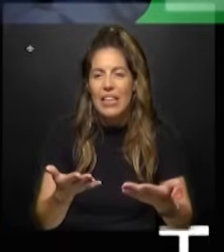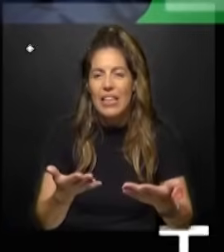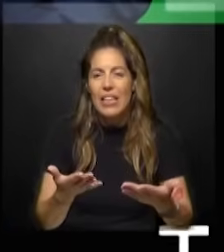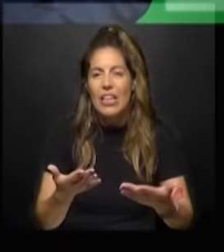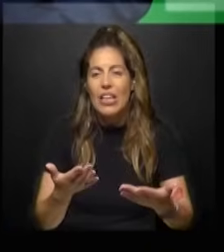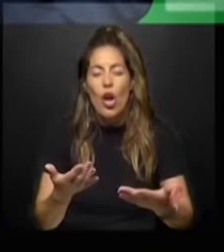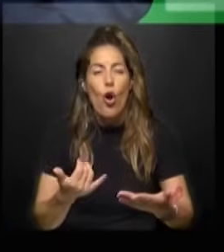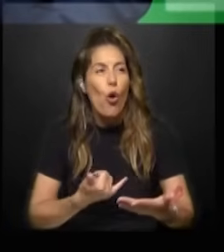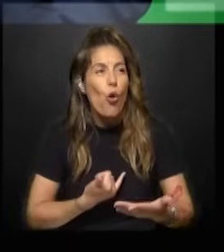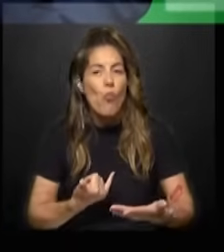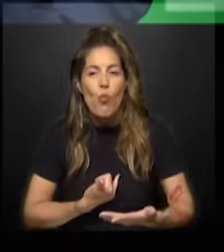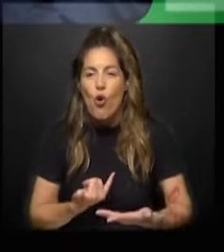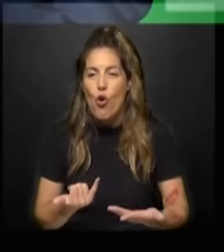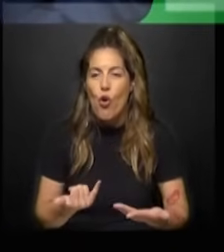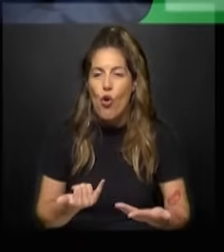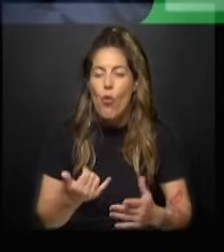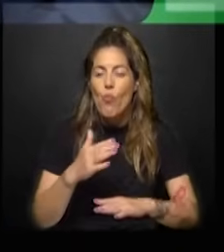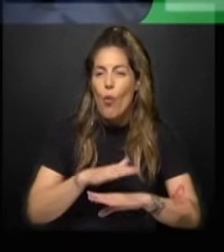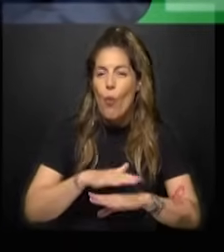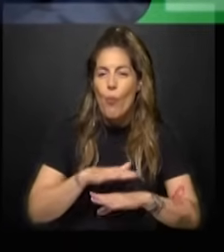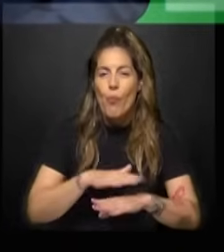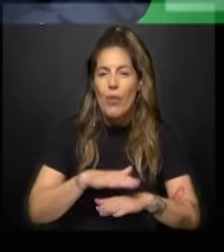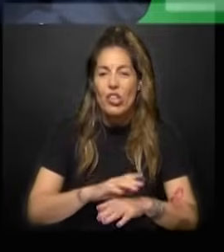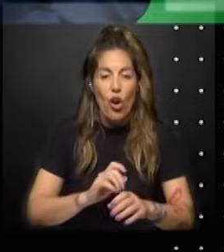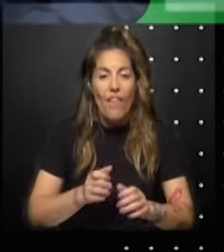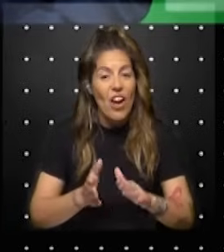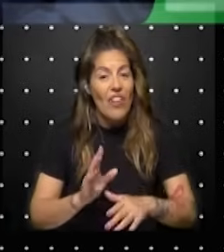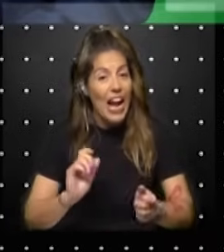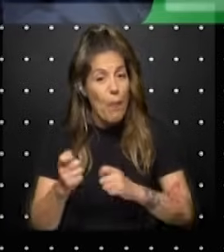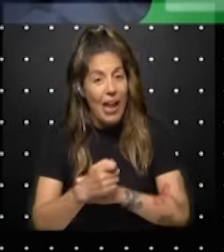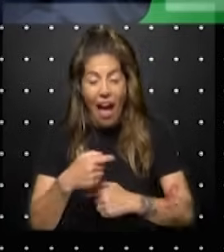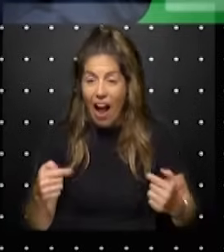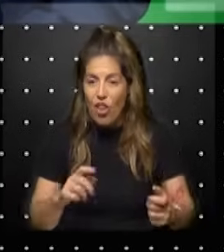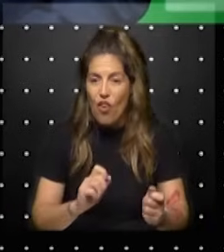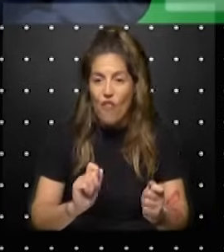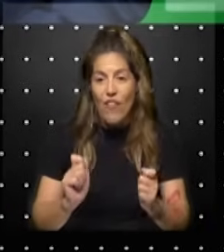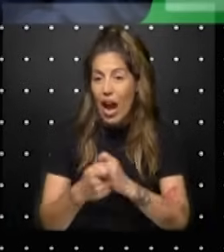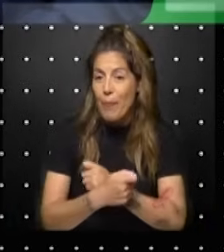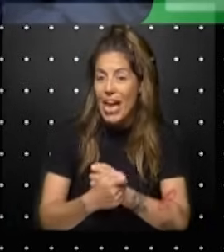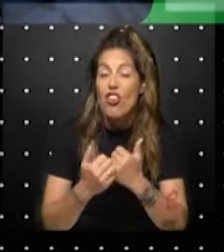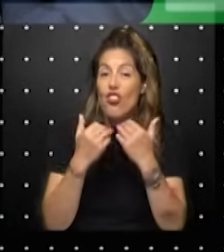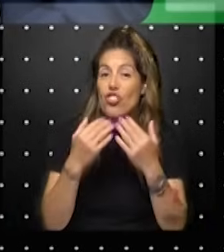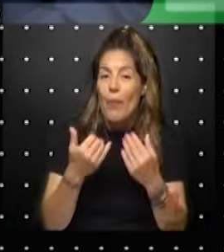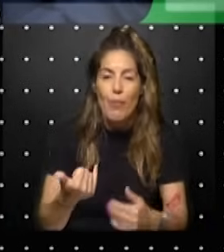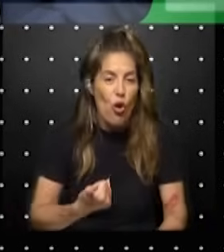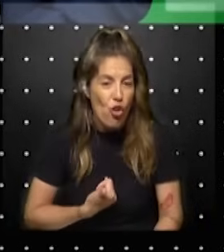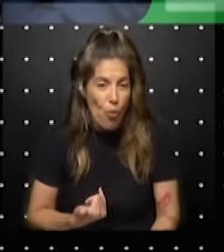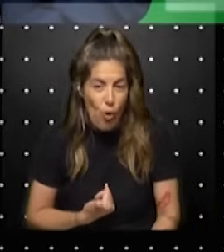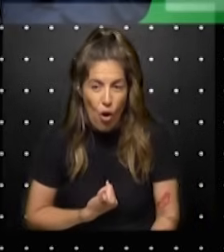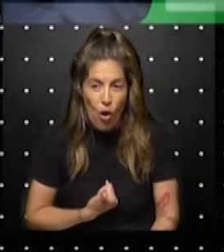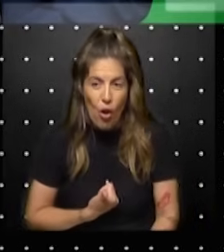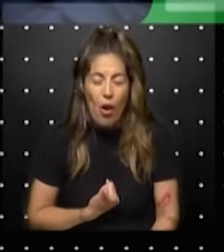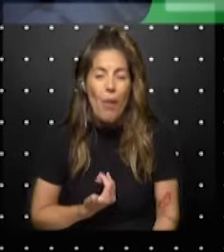como que es un momento en que va a cambiar, algo va a cambiar, no sabemos cómo va a cambiar la cosa, pero hay